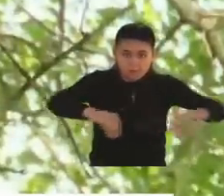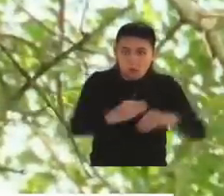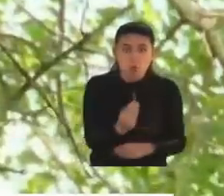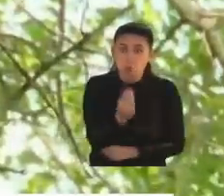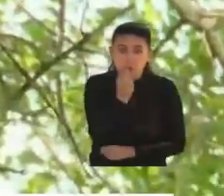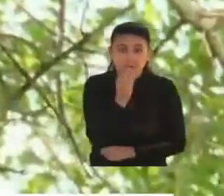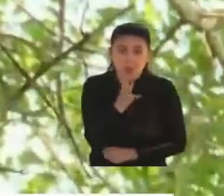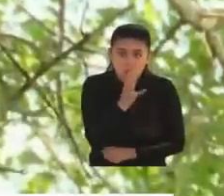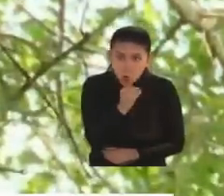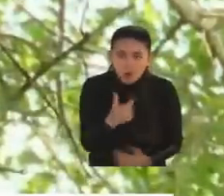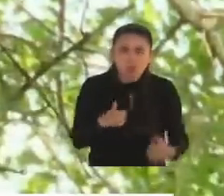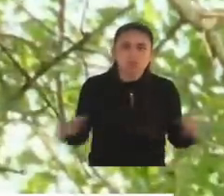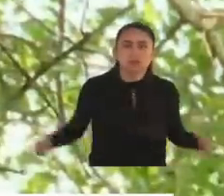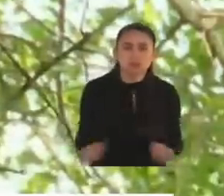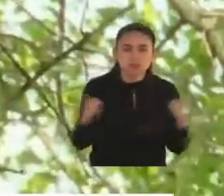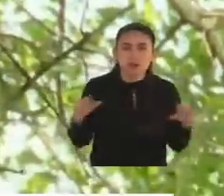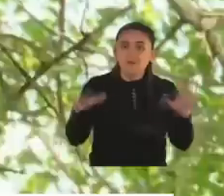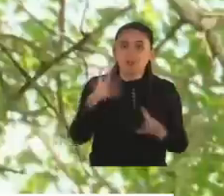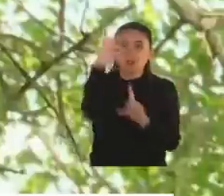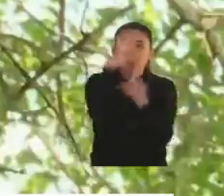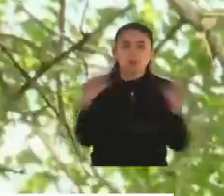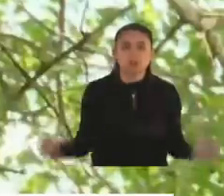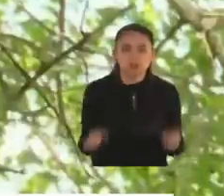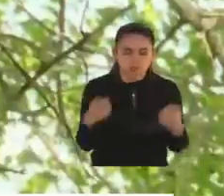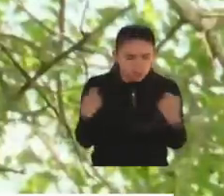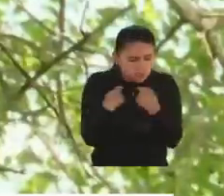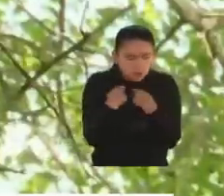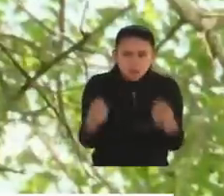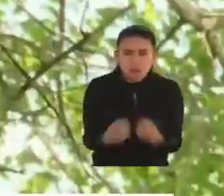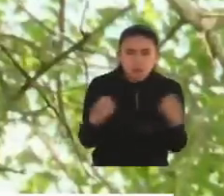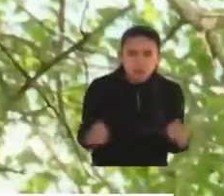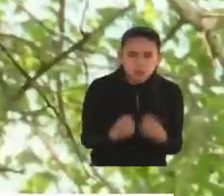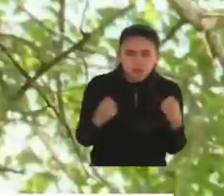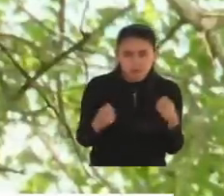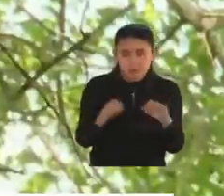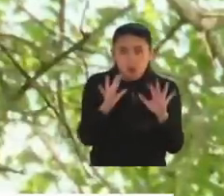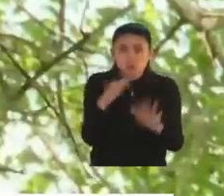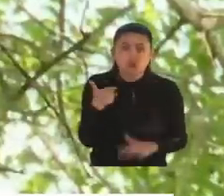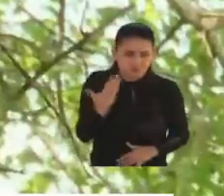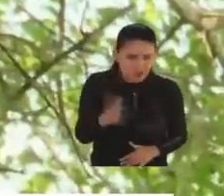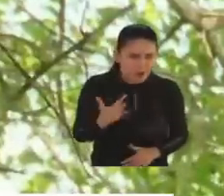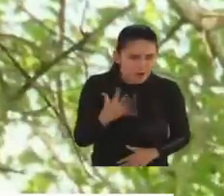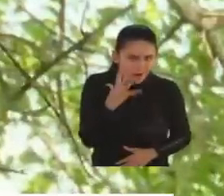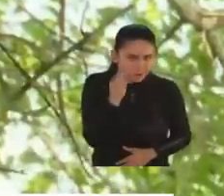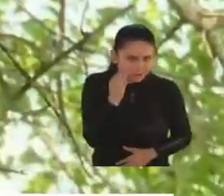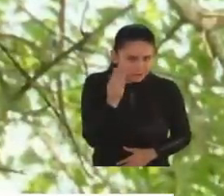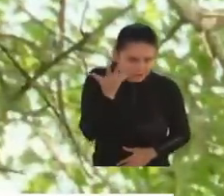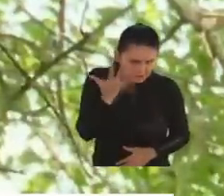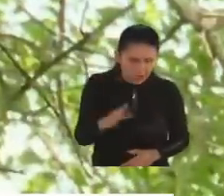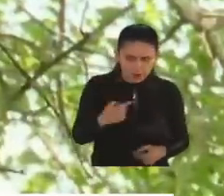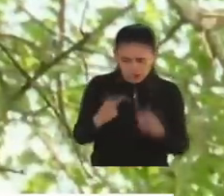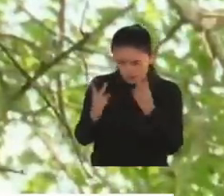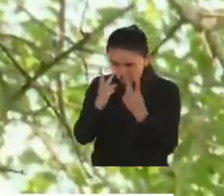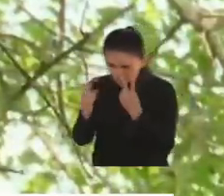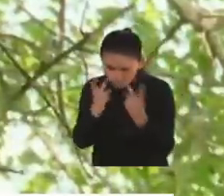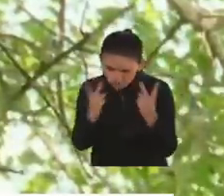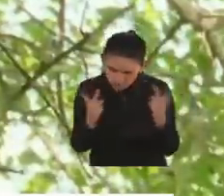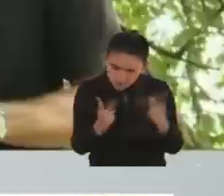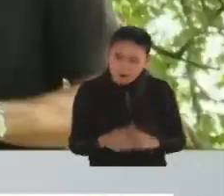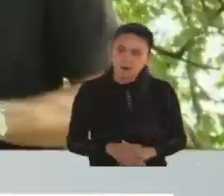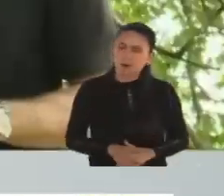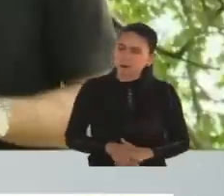alimento, tienes frío porque las noches hace mucho frío, pero lo que, según mi experiencia y según lo que he visto los participantes cuando